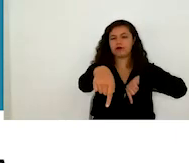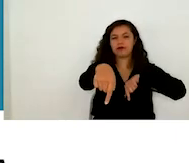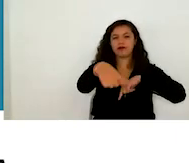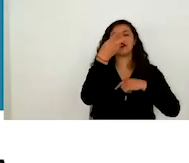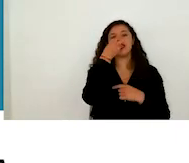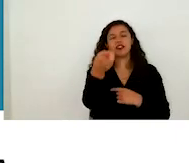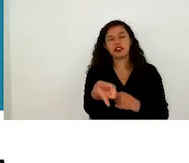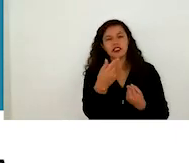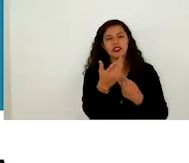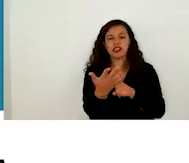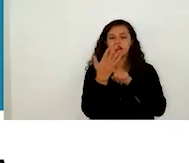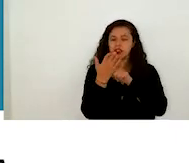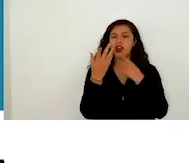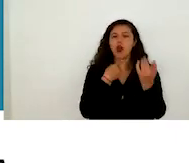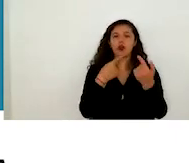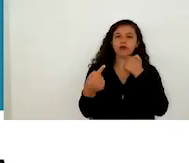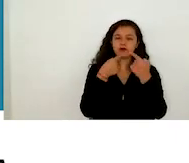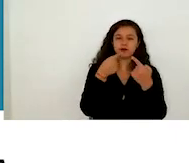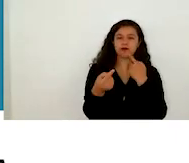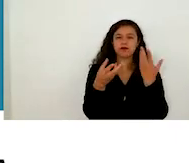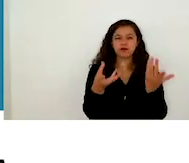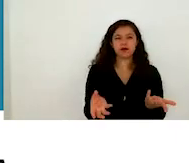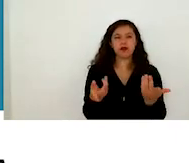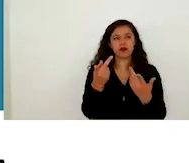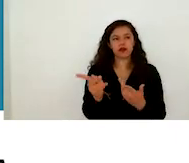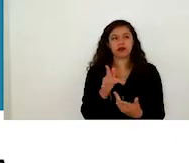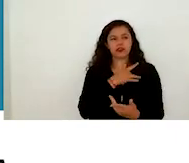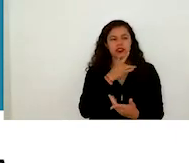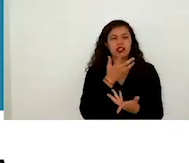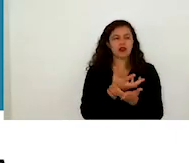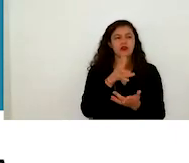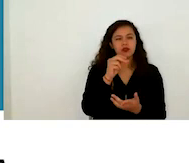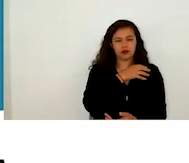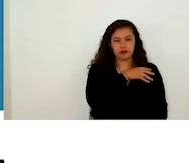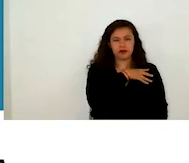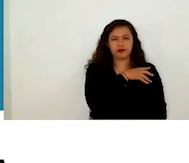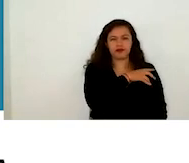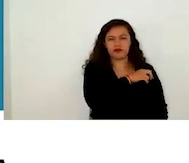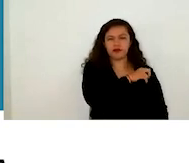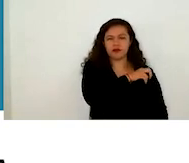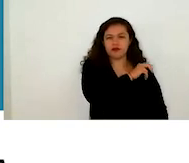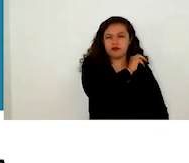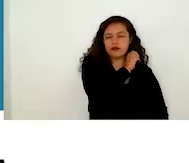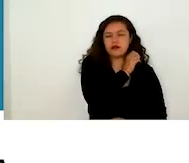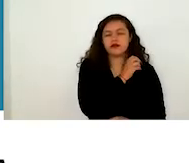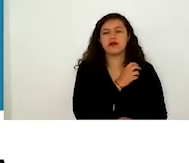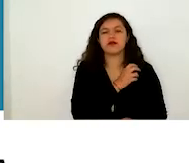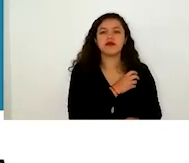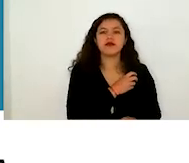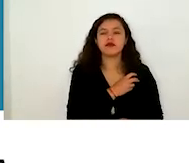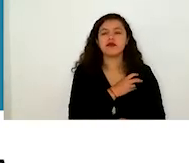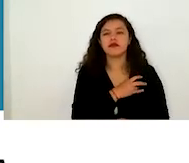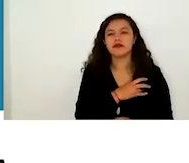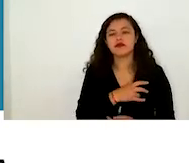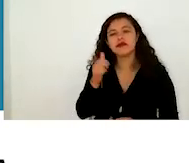que está batiendo ojos inconformidad no se siguen en el ojo no se fijan en la actitud siempre